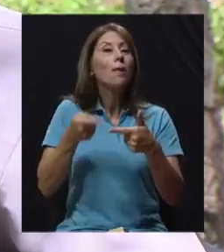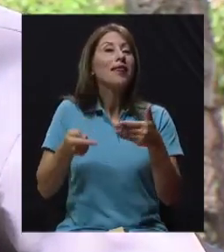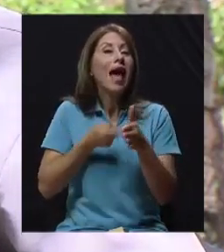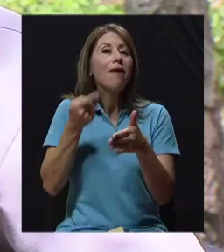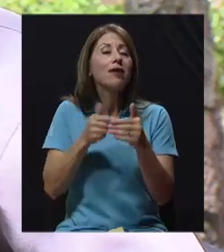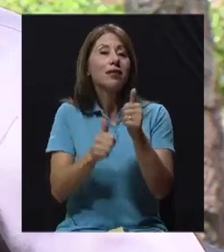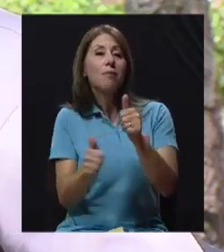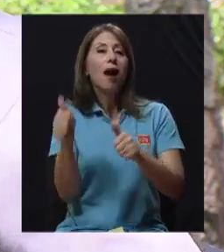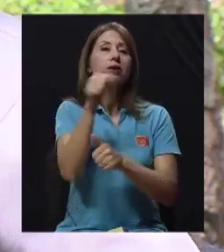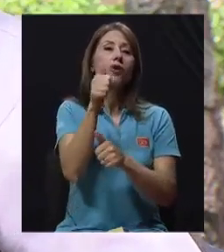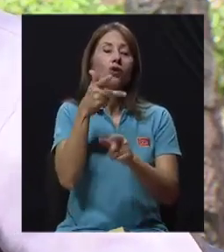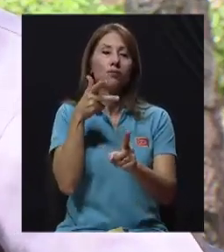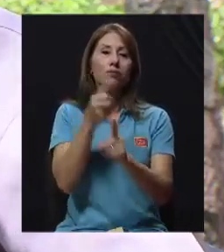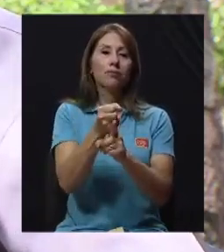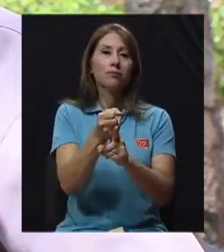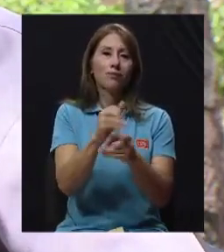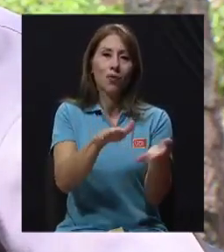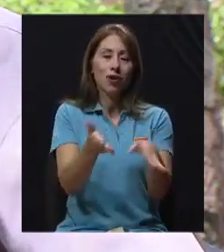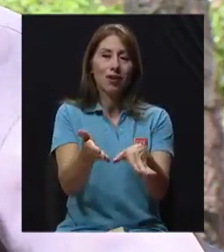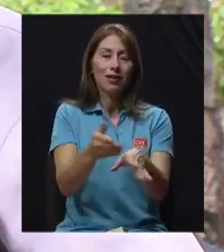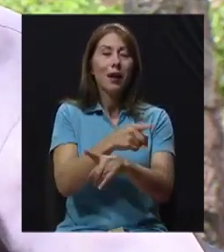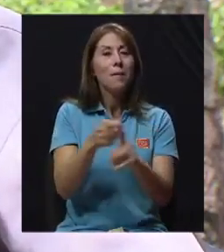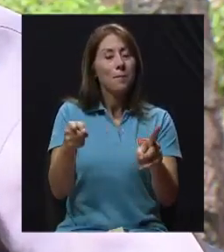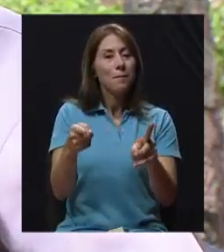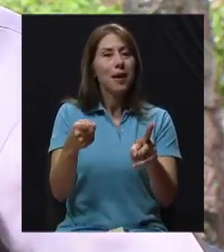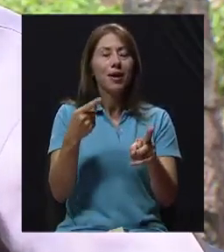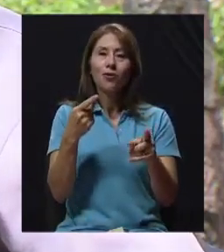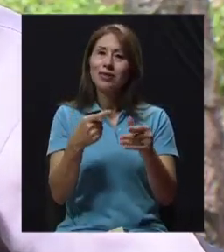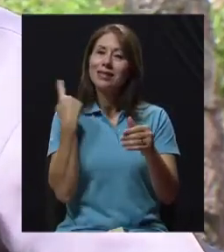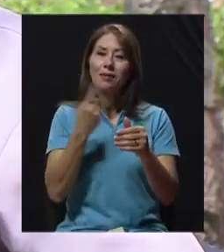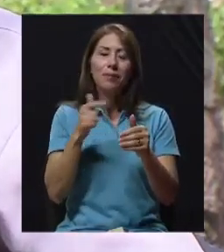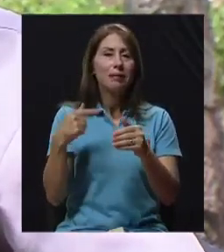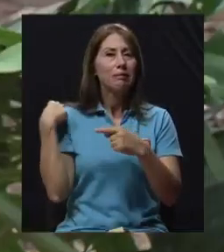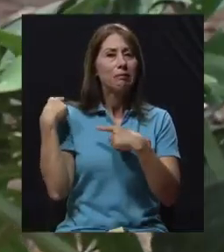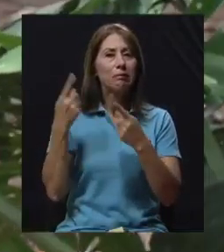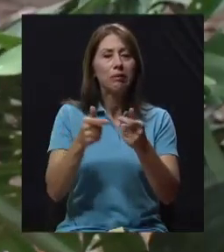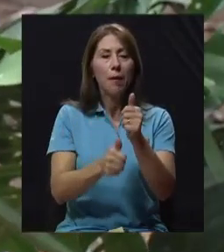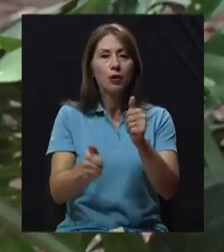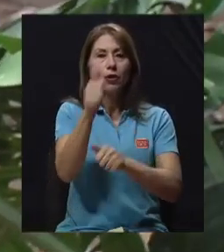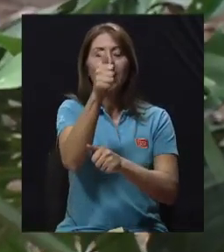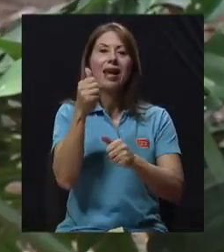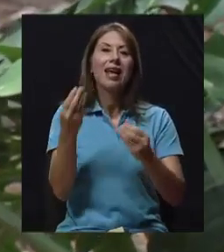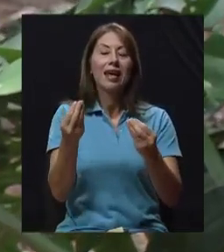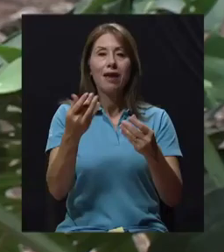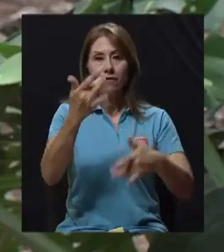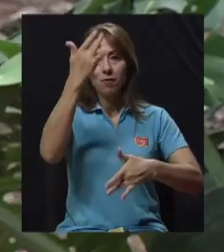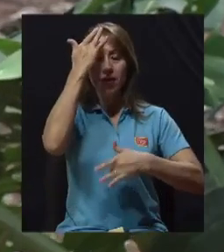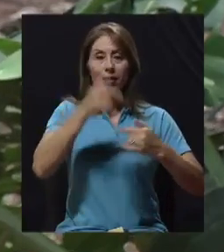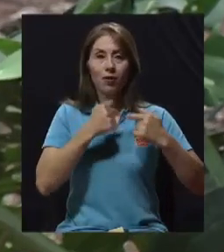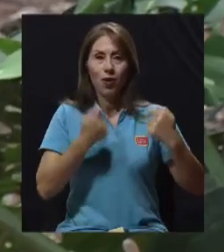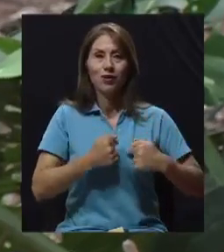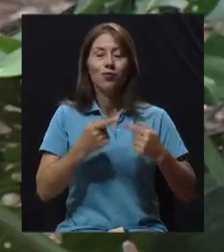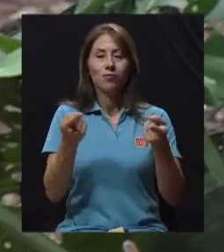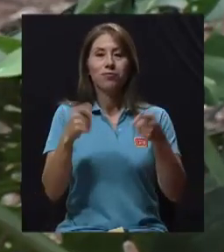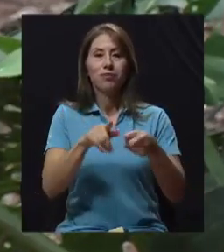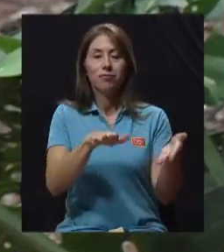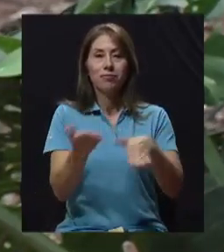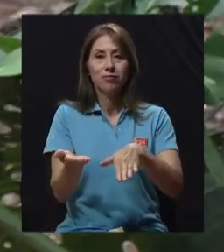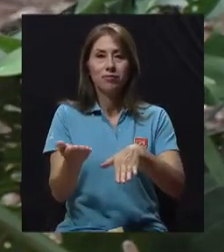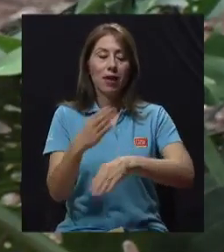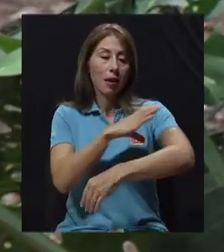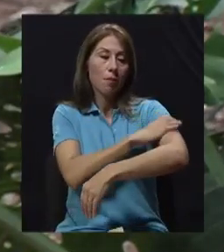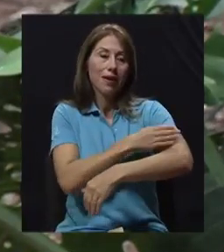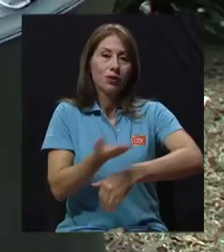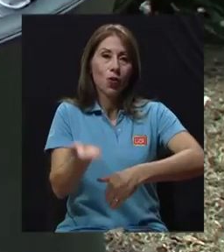los accidentes de tránsito. Otras veces la estadística ha sido más hacia la enfermedad cardiovascular. Entonces la hipertensión, que es la presión alta,